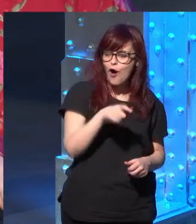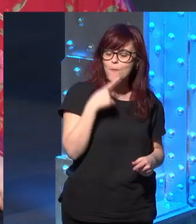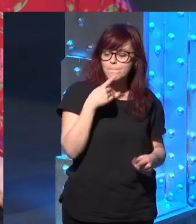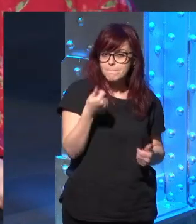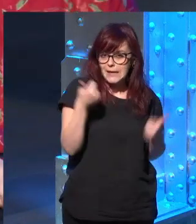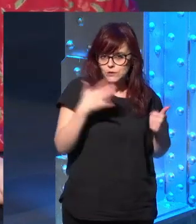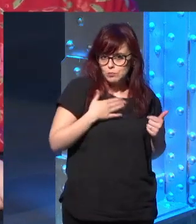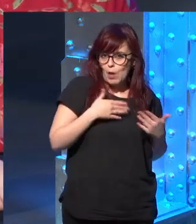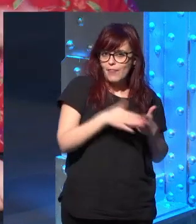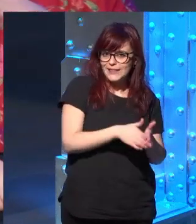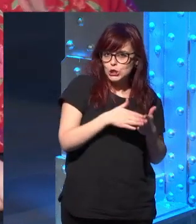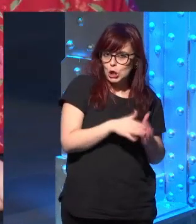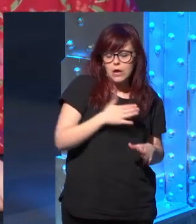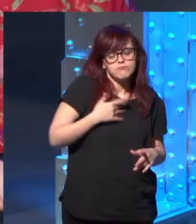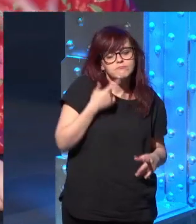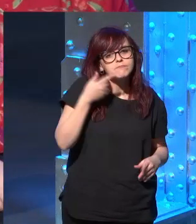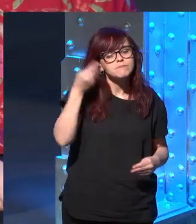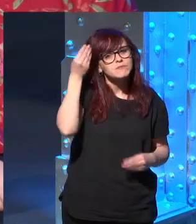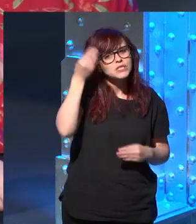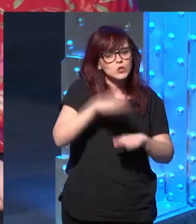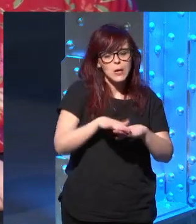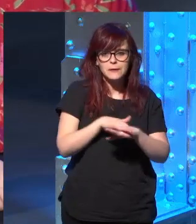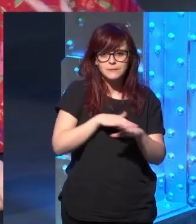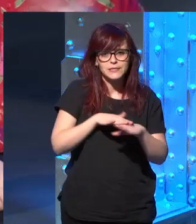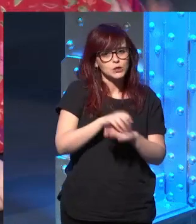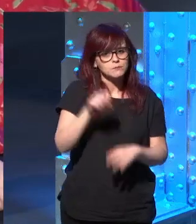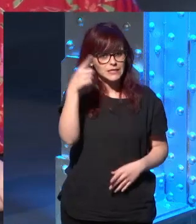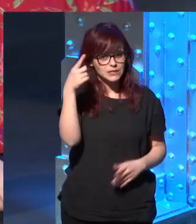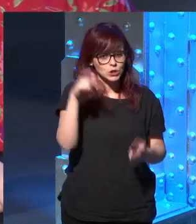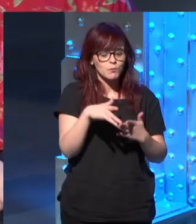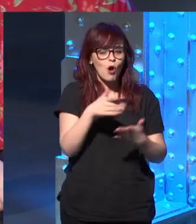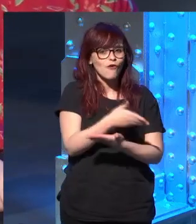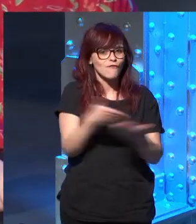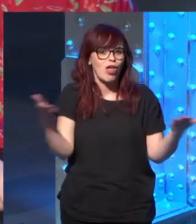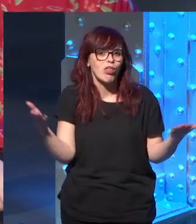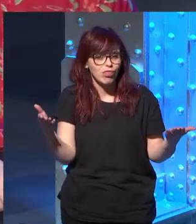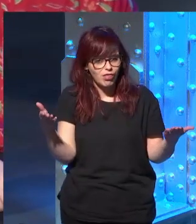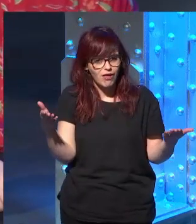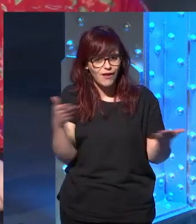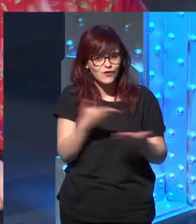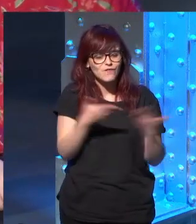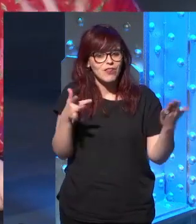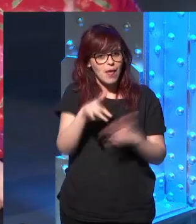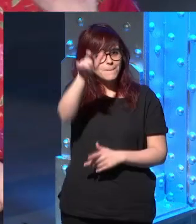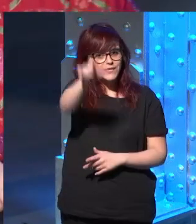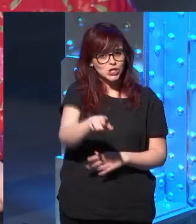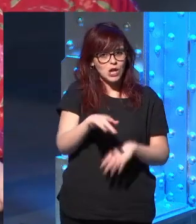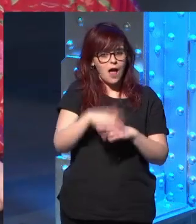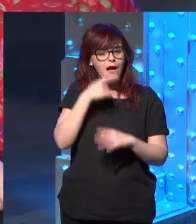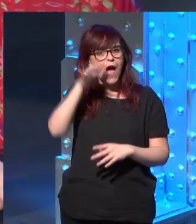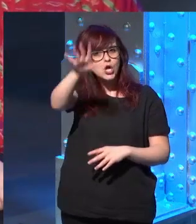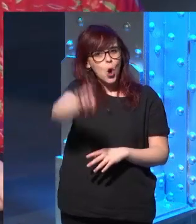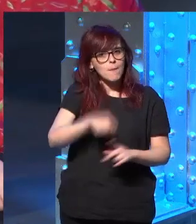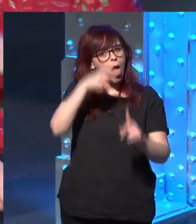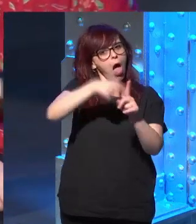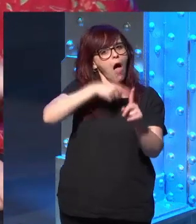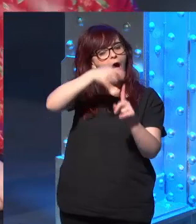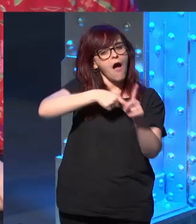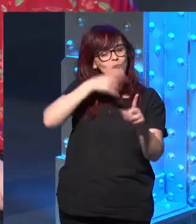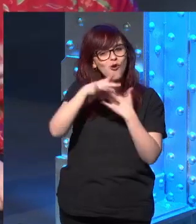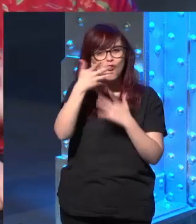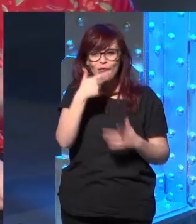es lo fundamental, es lo que yo veo, que la gente se fía mucho más de la persona a la que le compra los libros habitualmente,